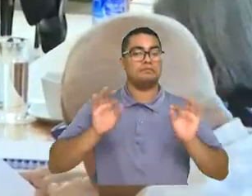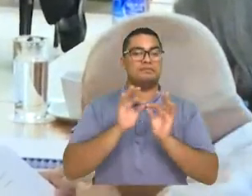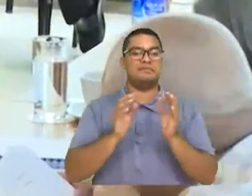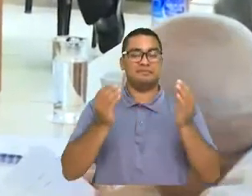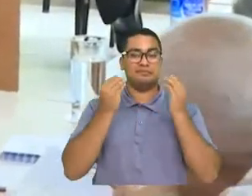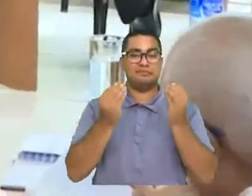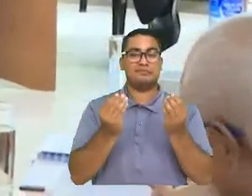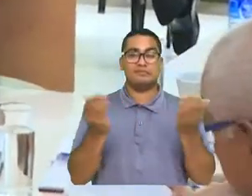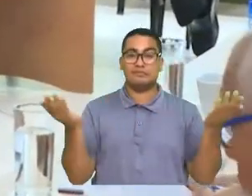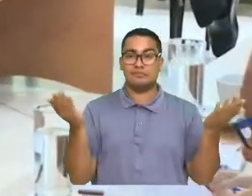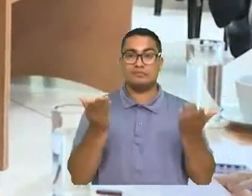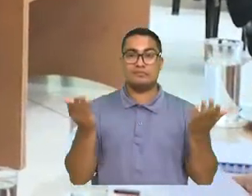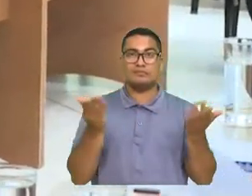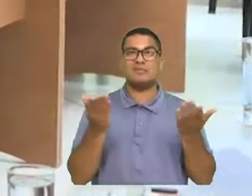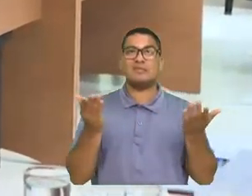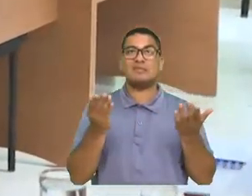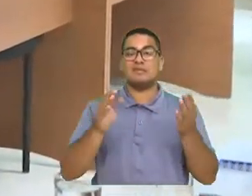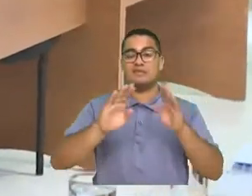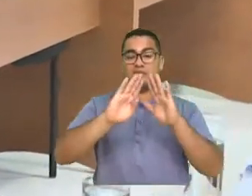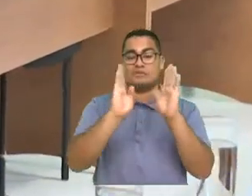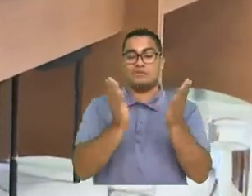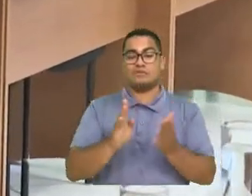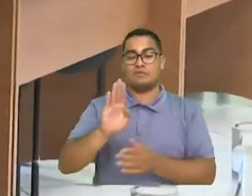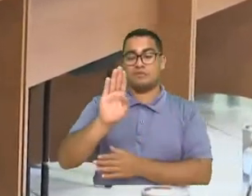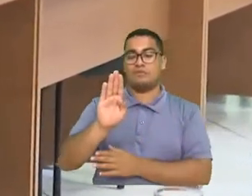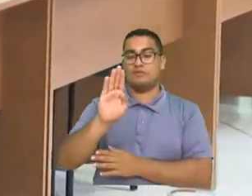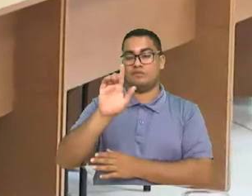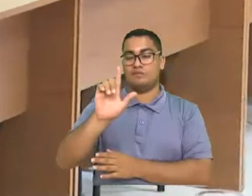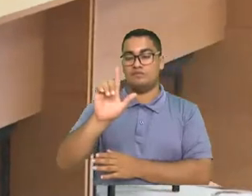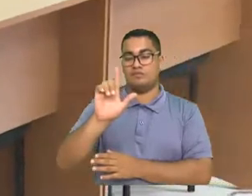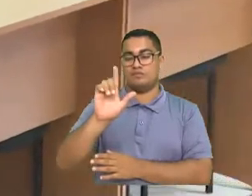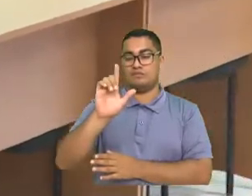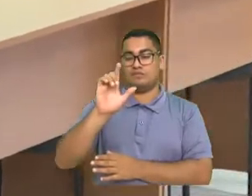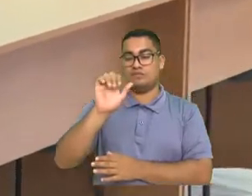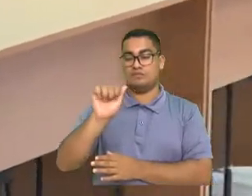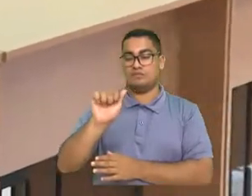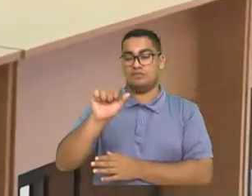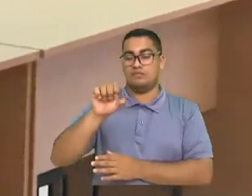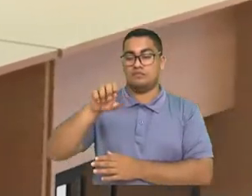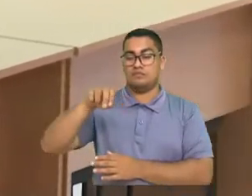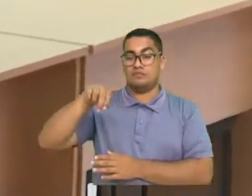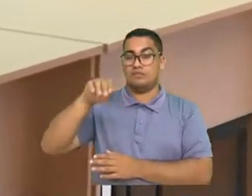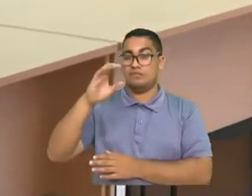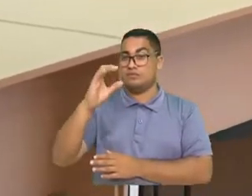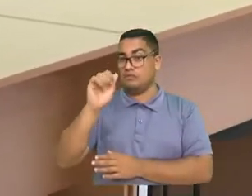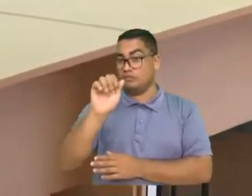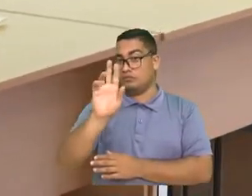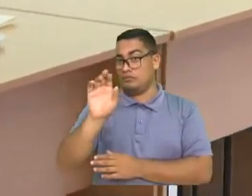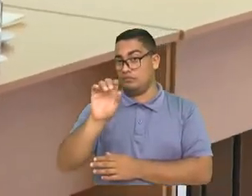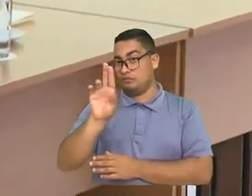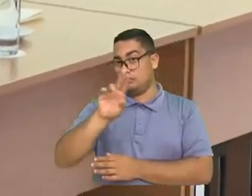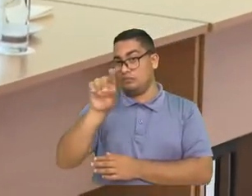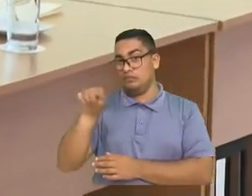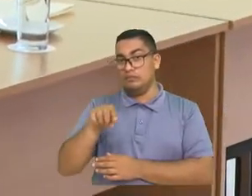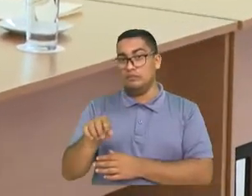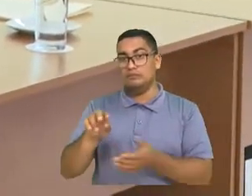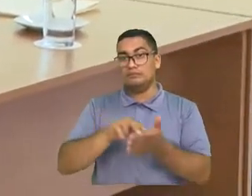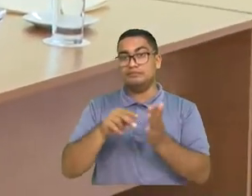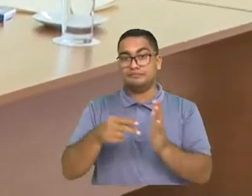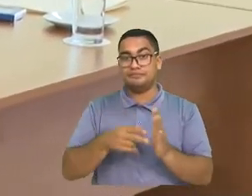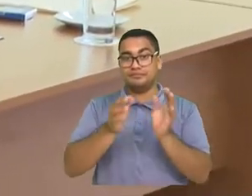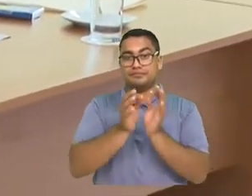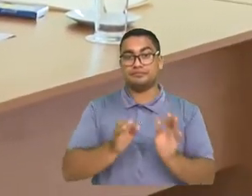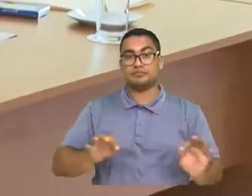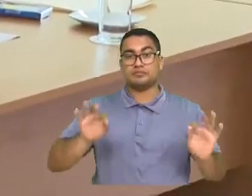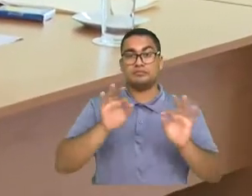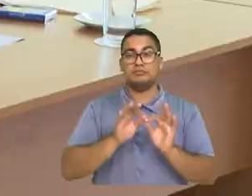que Blanca Arauz fue designada para poder sentar los conceptos básicos para los acuerdos